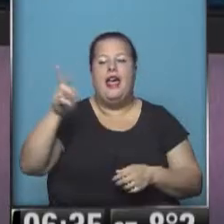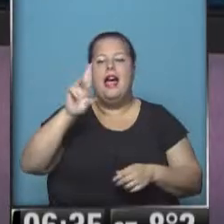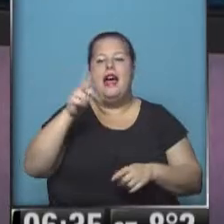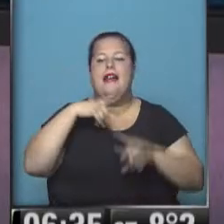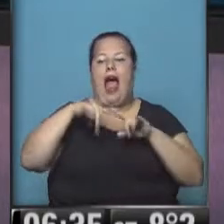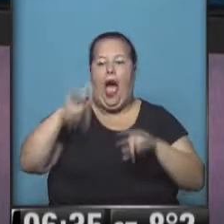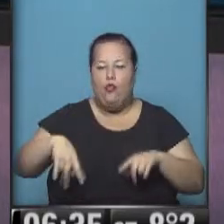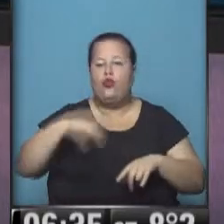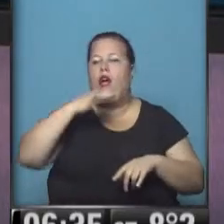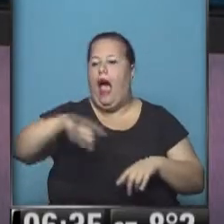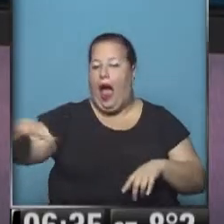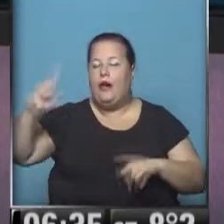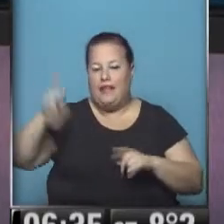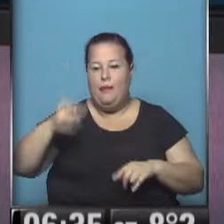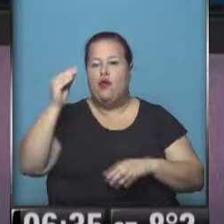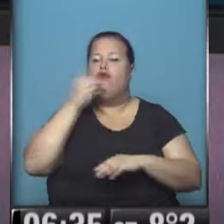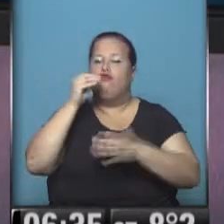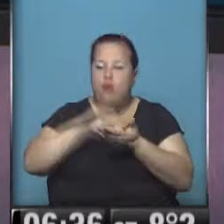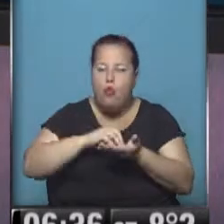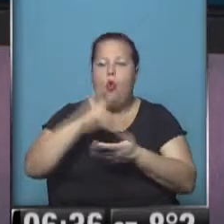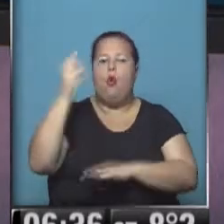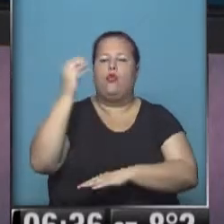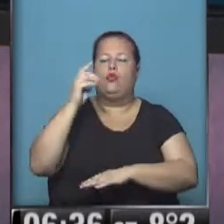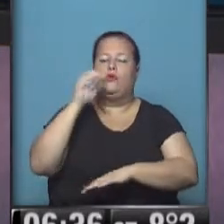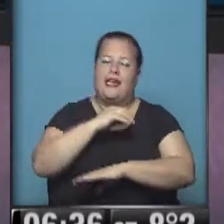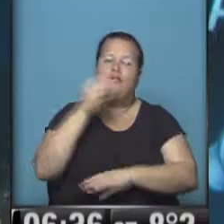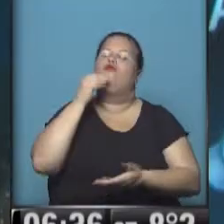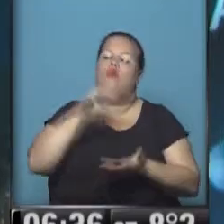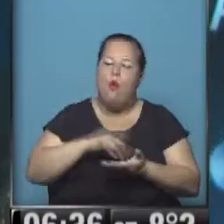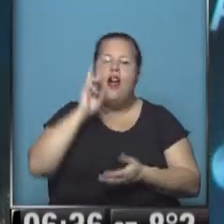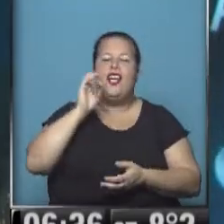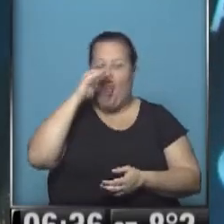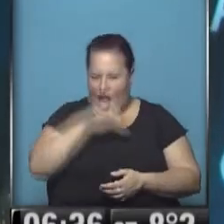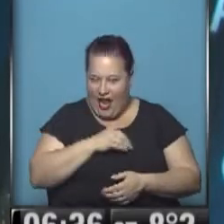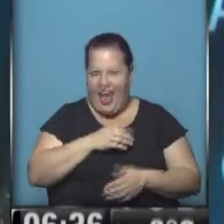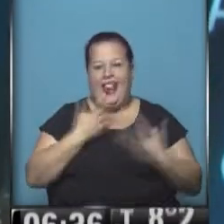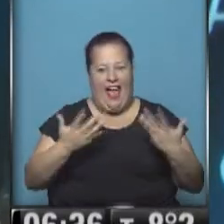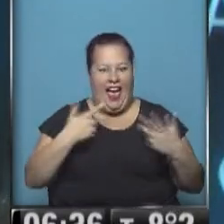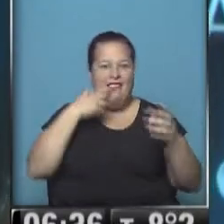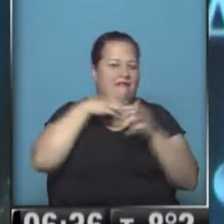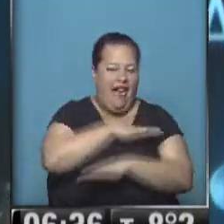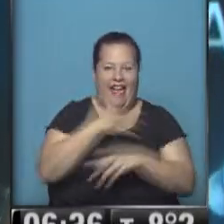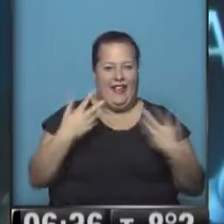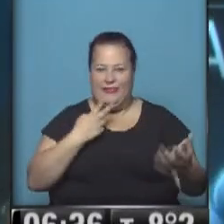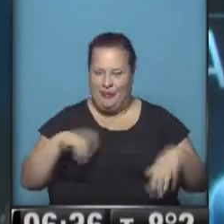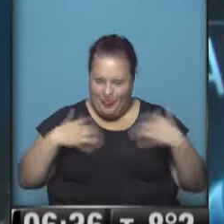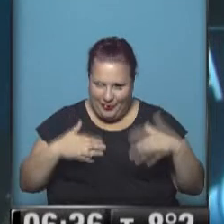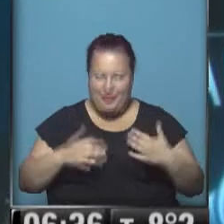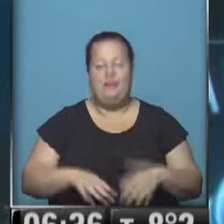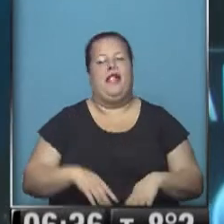en la costa también de de chubut de santa cruz y chubut de río negro como estábamos con la energía hoy